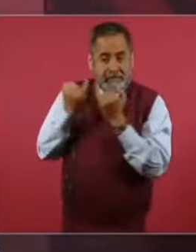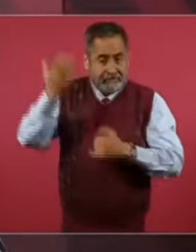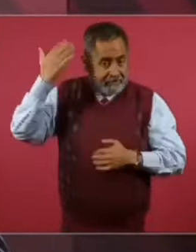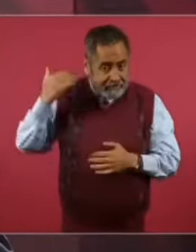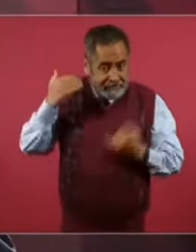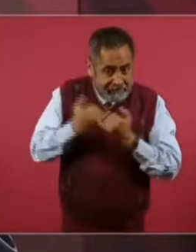antes